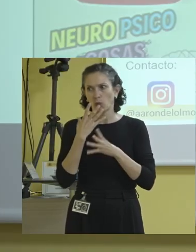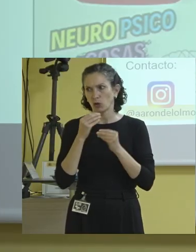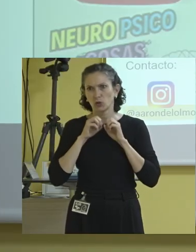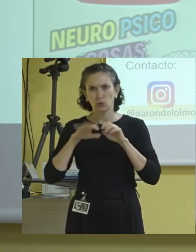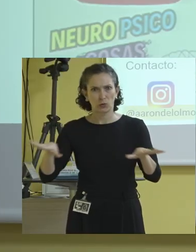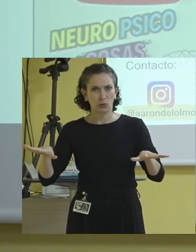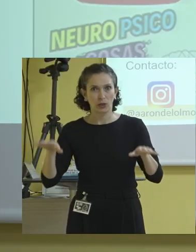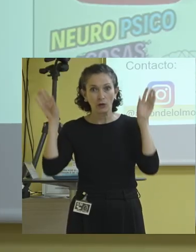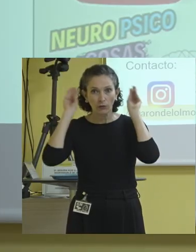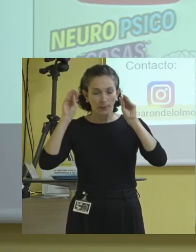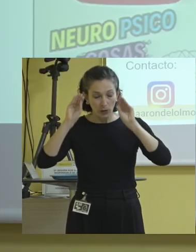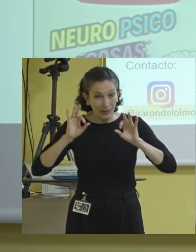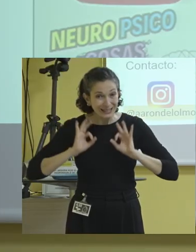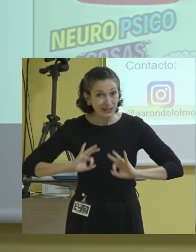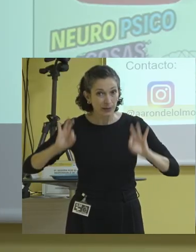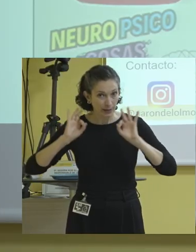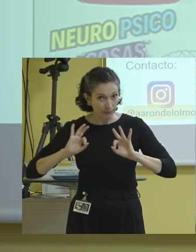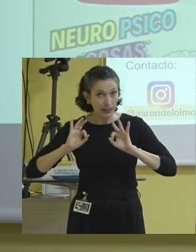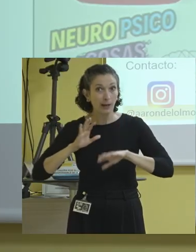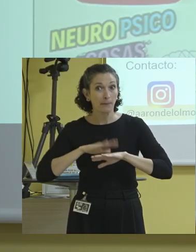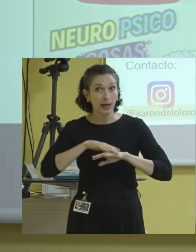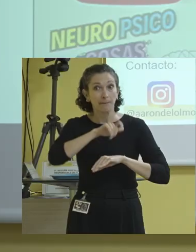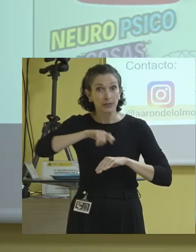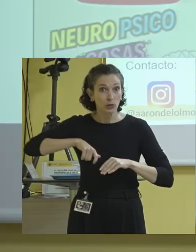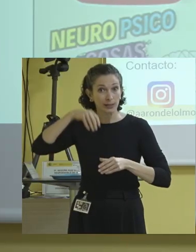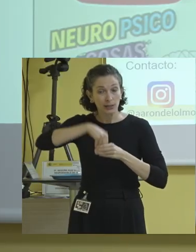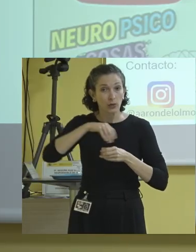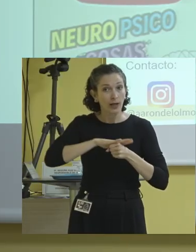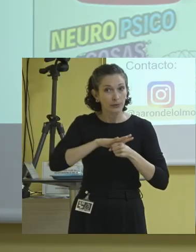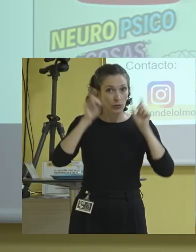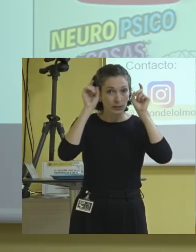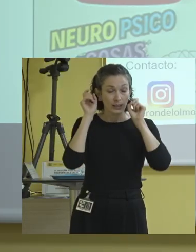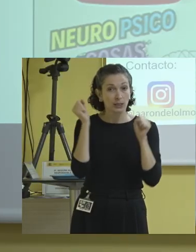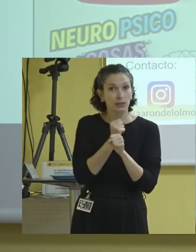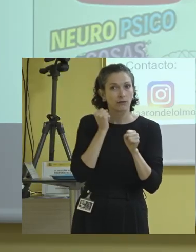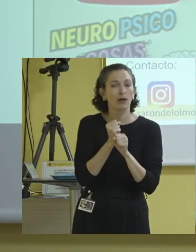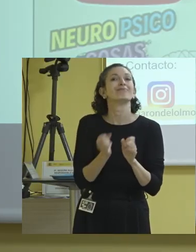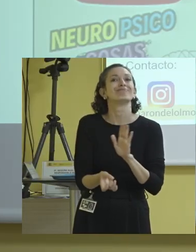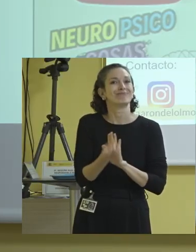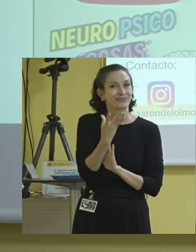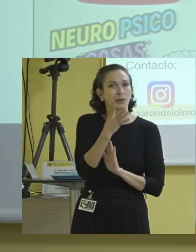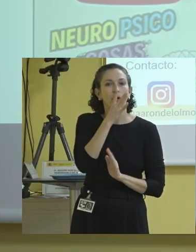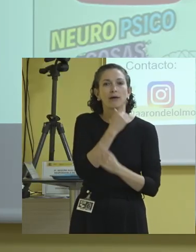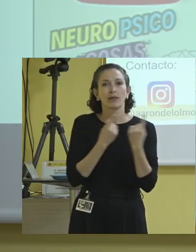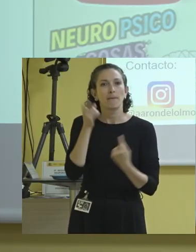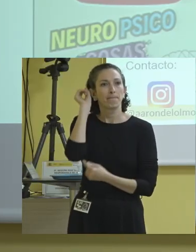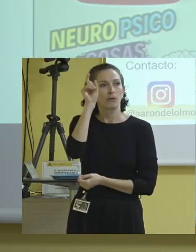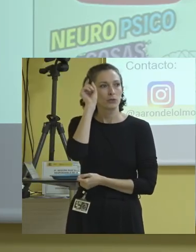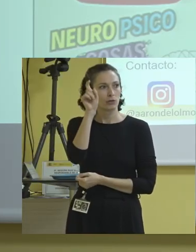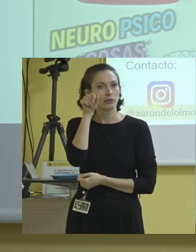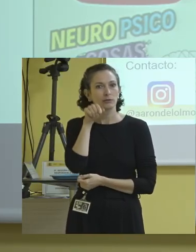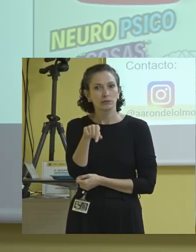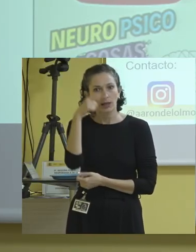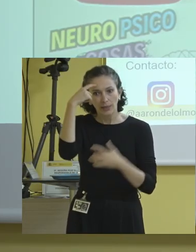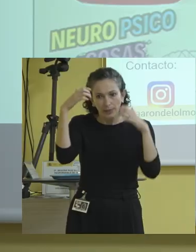formación específica en esa identificación en personas que estén en el entorno de la enseñanza. Porque muchas veces no nos damos cuenta de que los maestros son las personas que dan forma